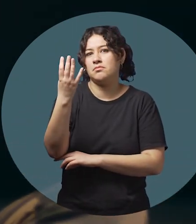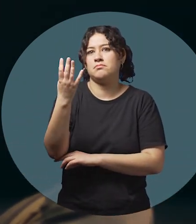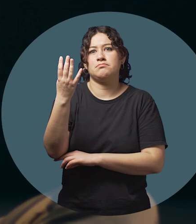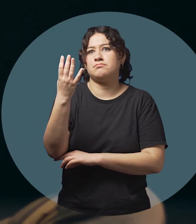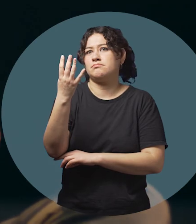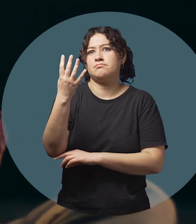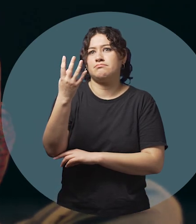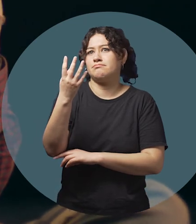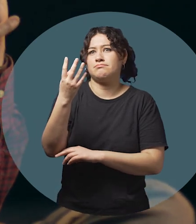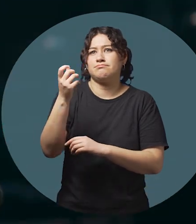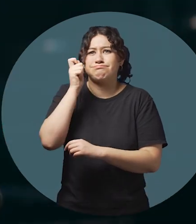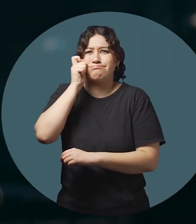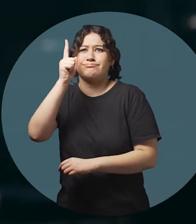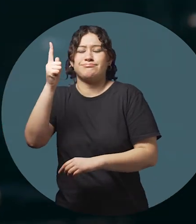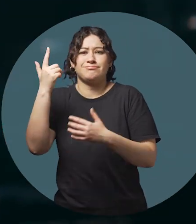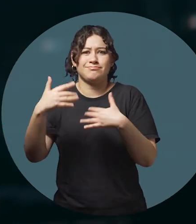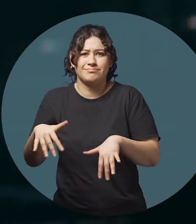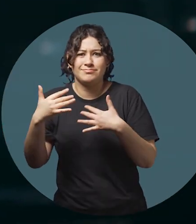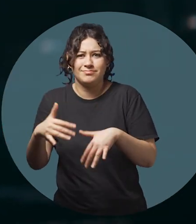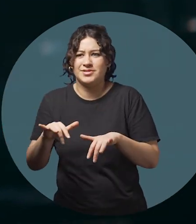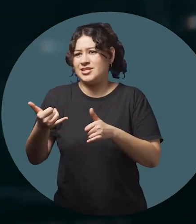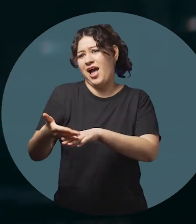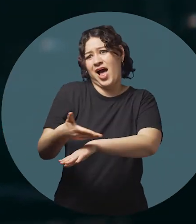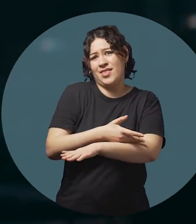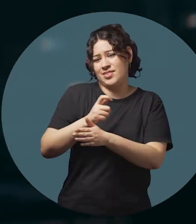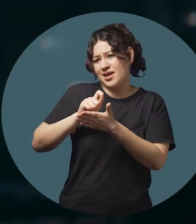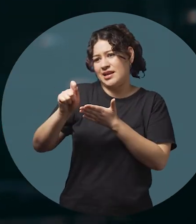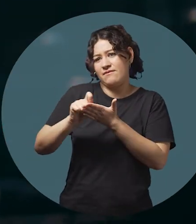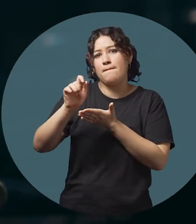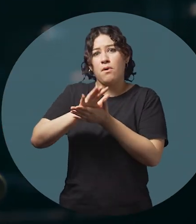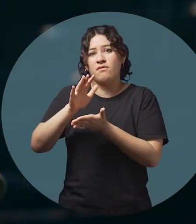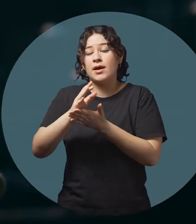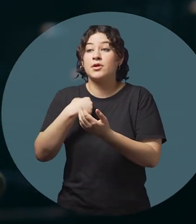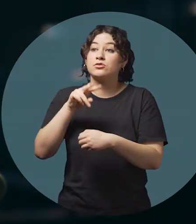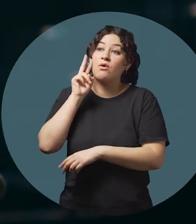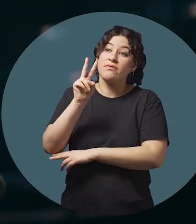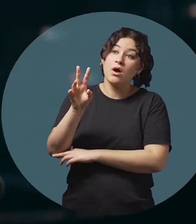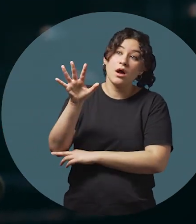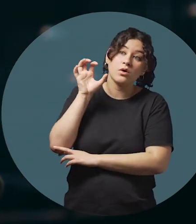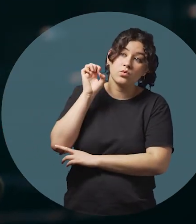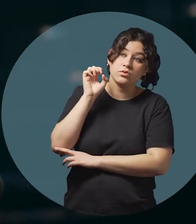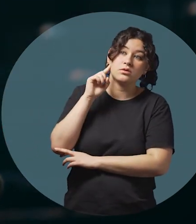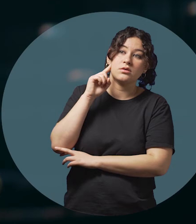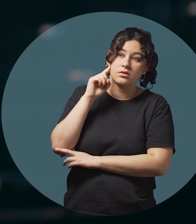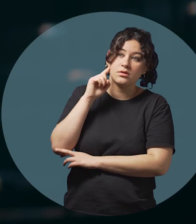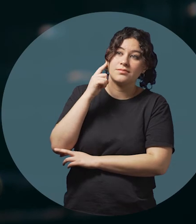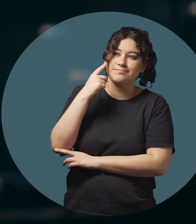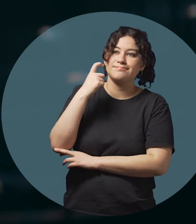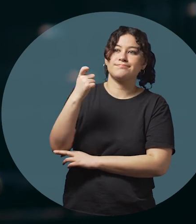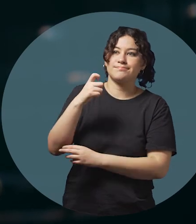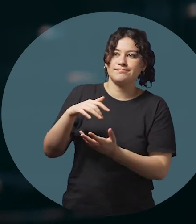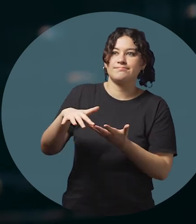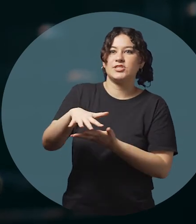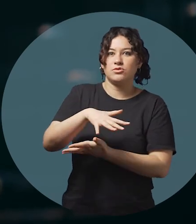de súper elevado nivel, seguramente eso ya lo escribió. Pero cuando yo lo escucho a él, me genera la situación